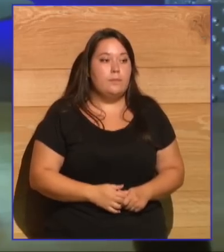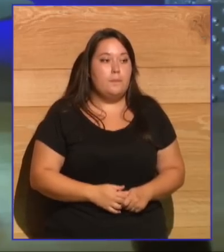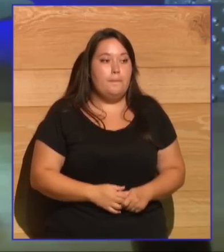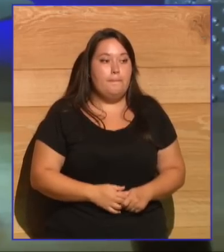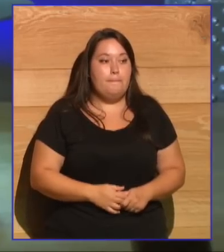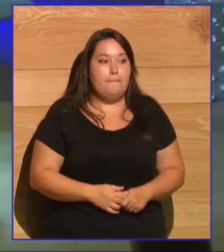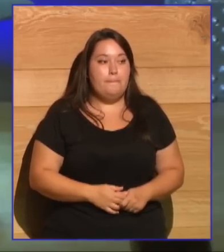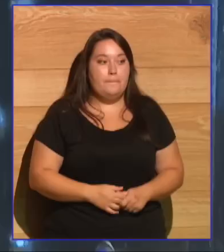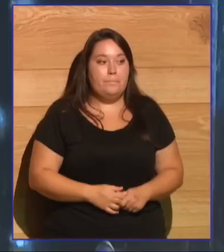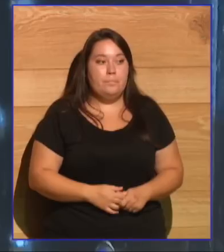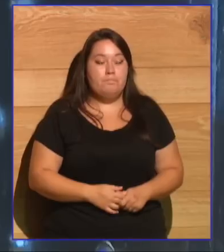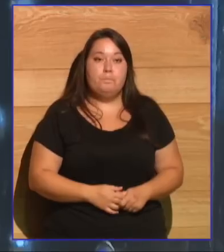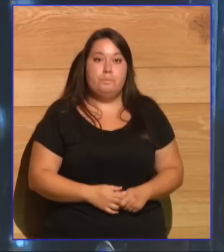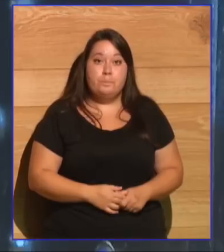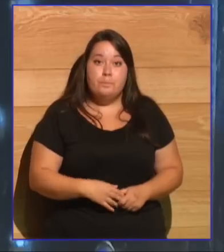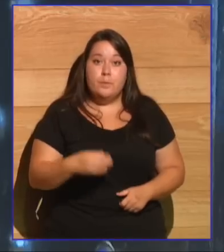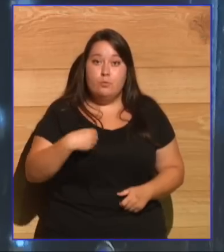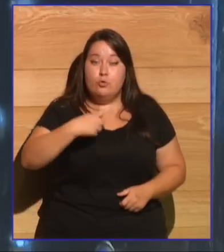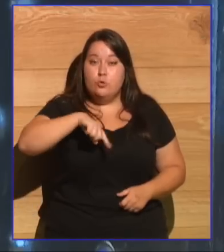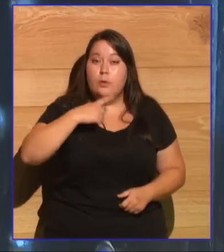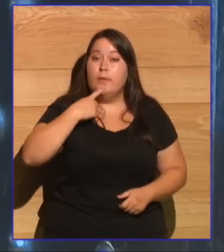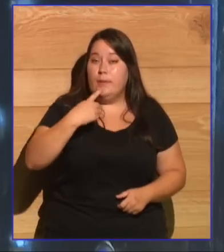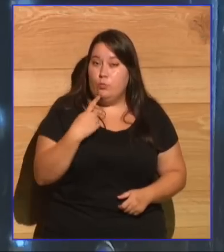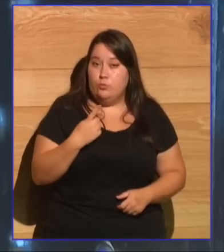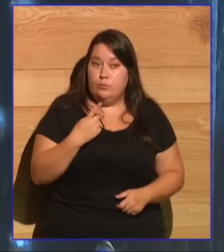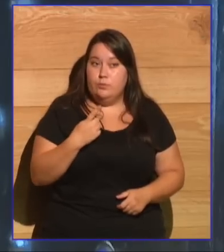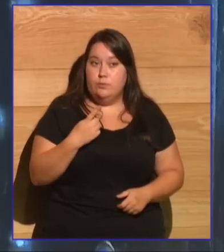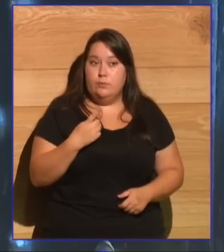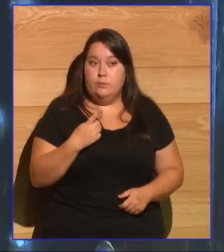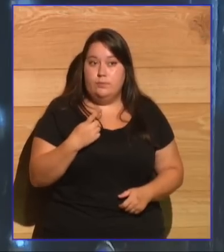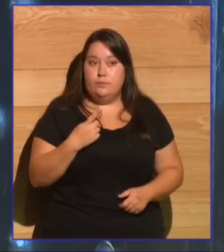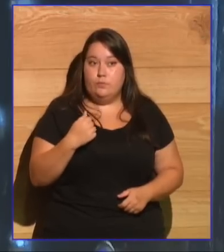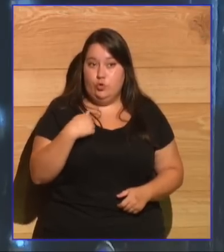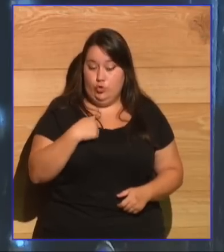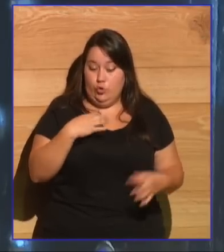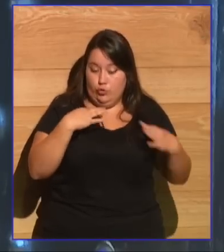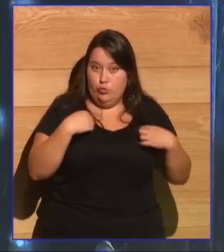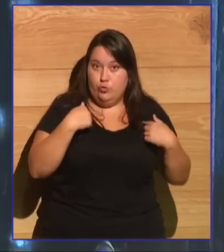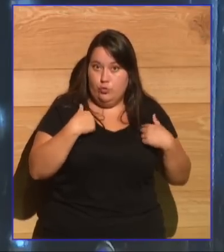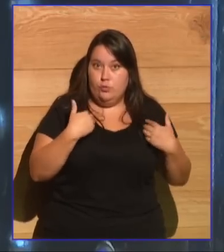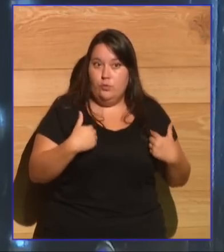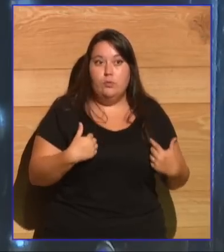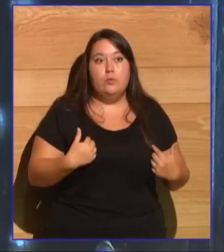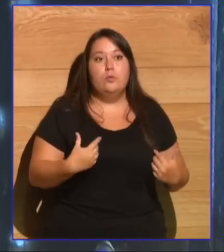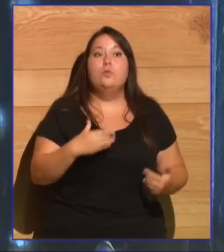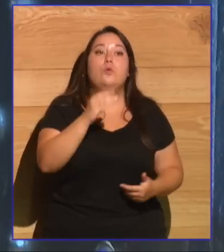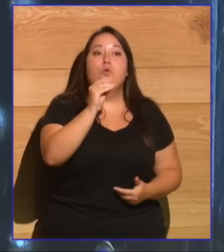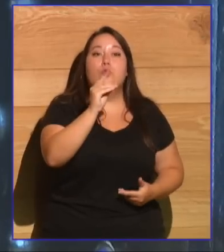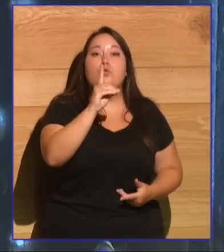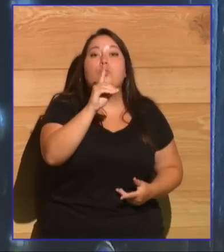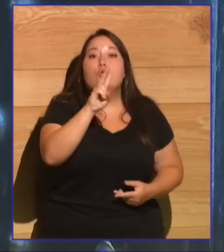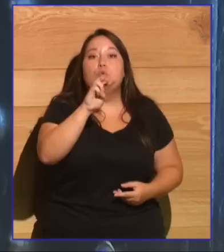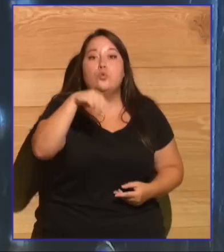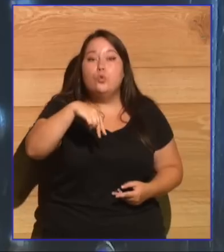fastidiamos que mientras que nosotros le dijimos en su día entre ellos aquí que yo particularmente que eso no se ve en la vida